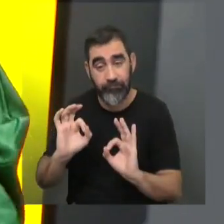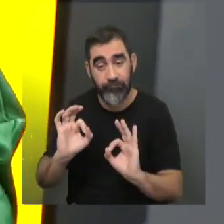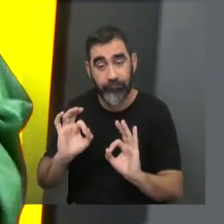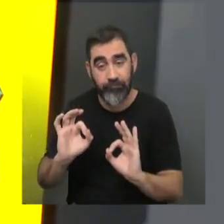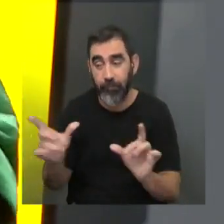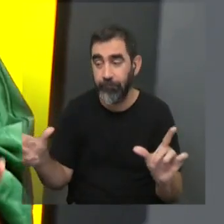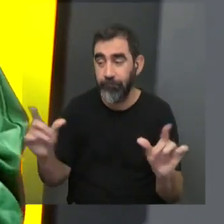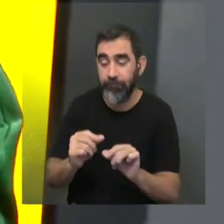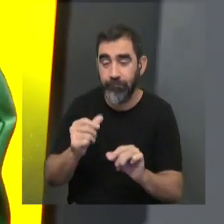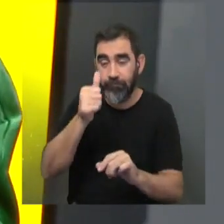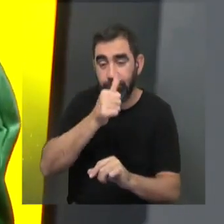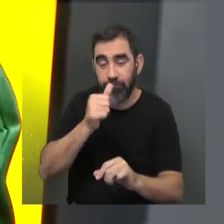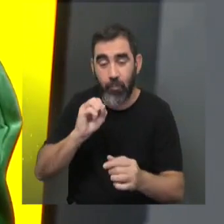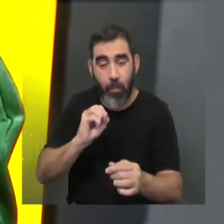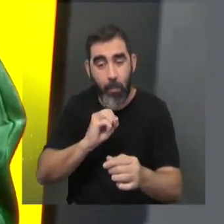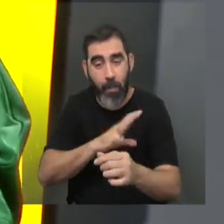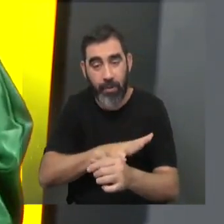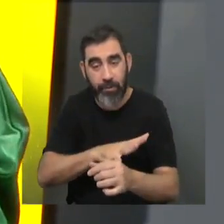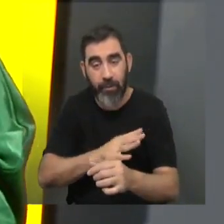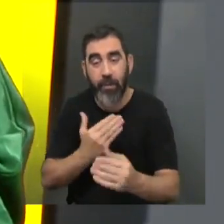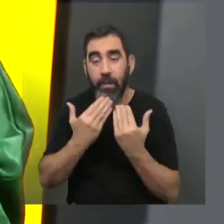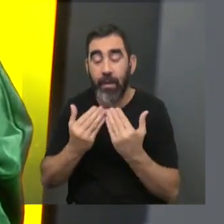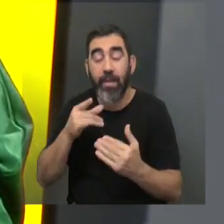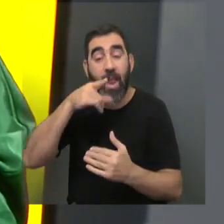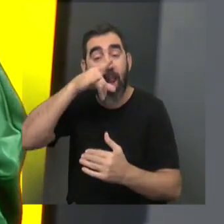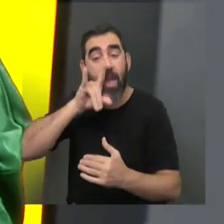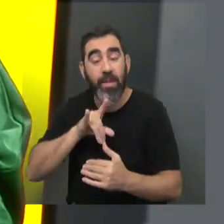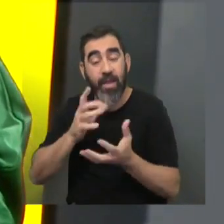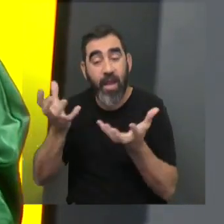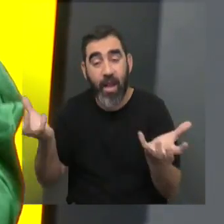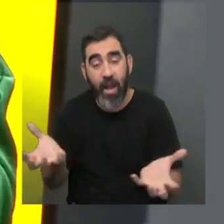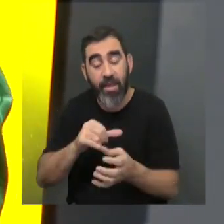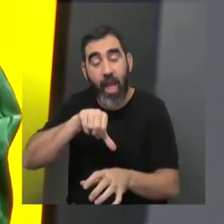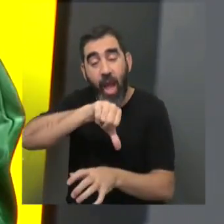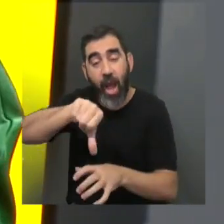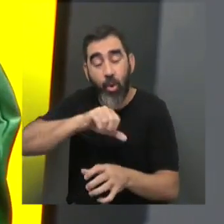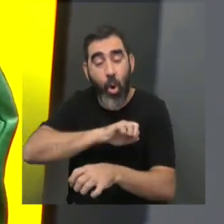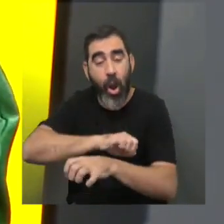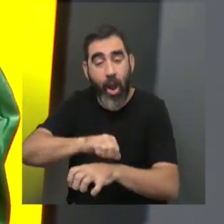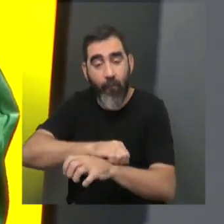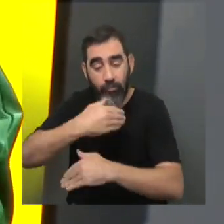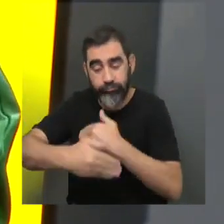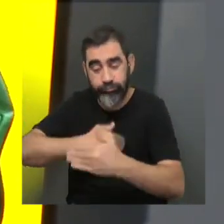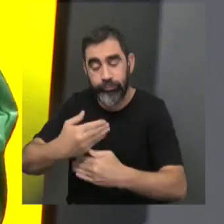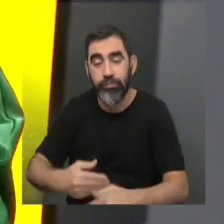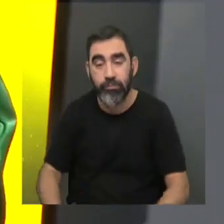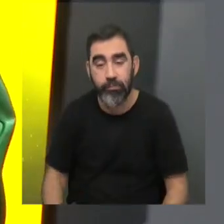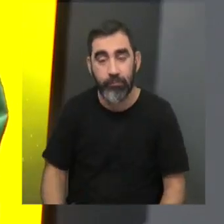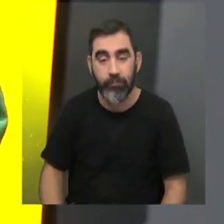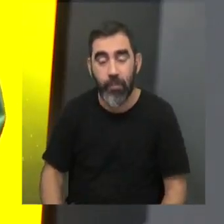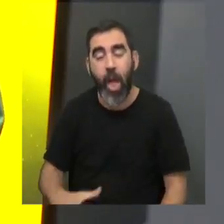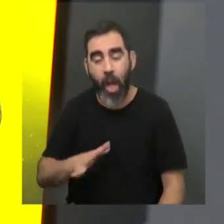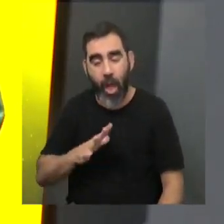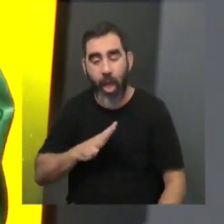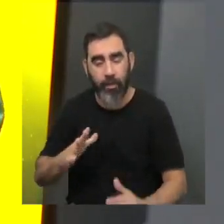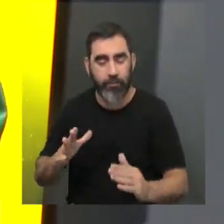se acabó, se va a la mancha, gracias a leche caliente, alcohol, jabón, toda esta mezcla que uno, bueno, supuestamente tiene